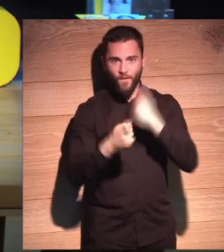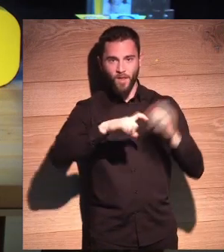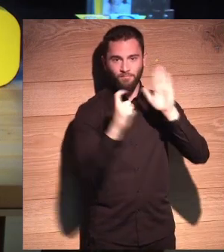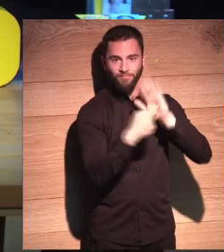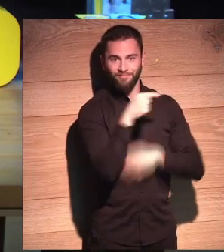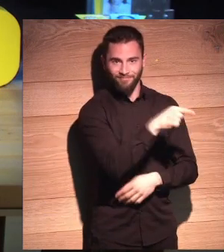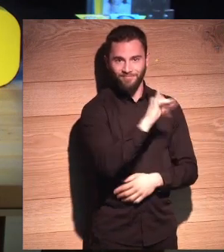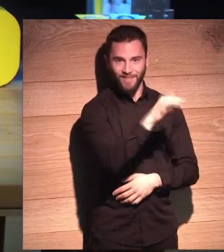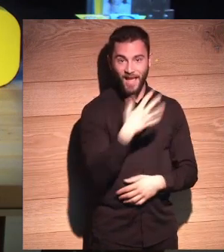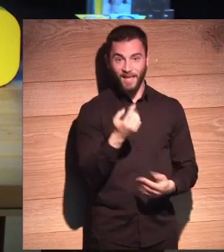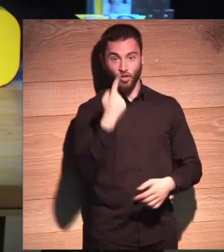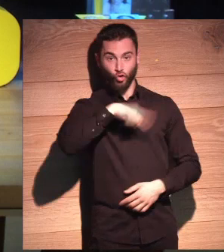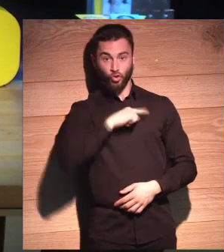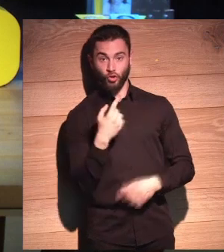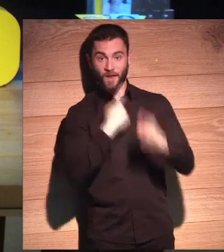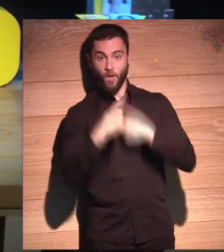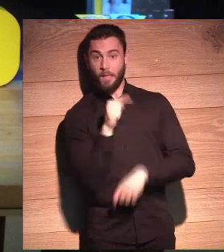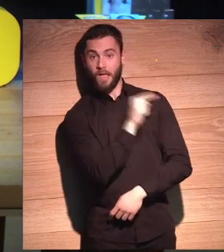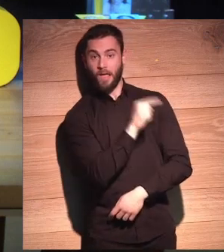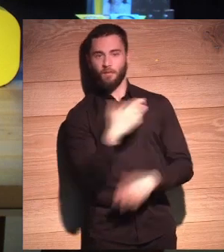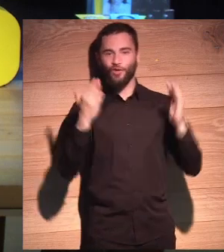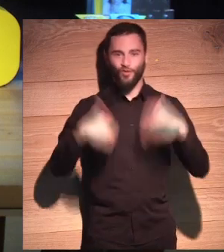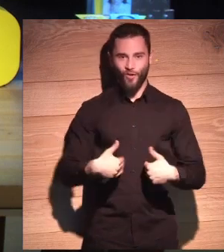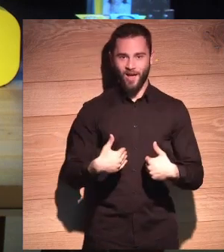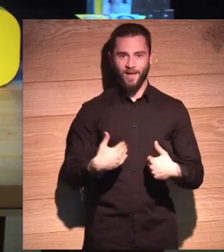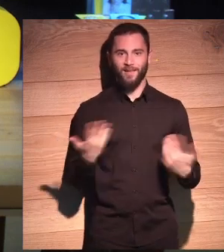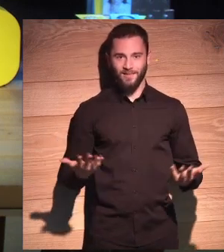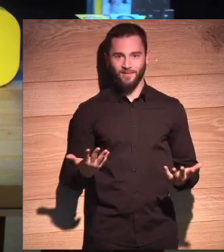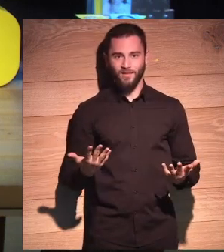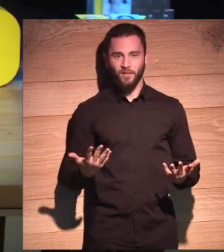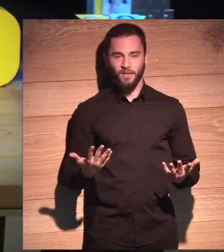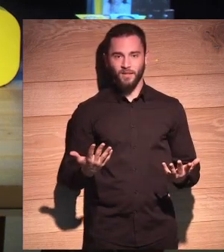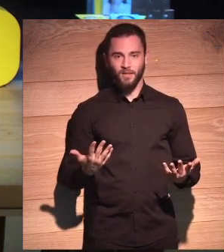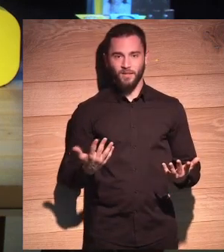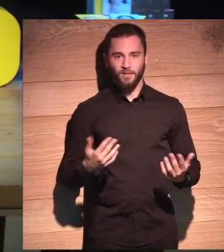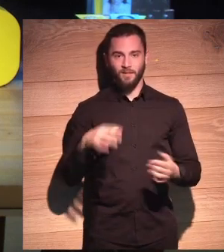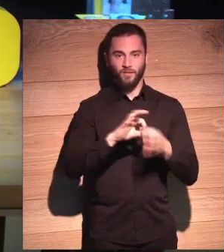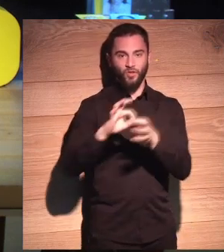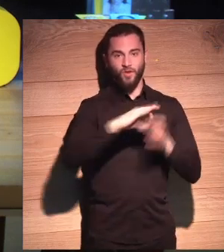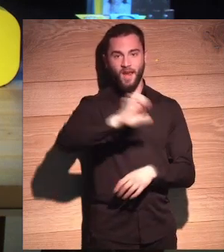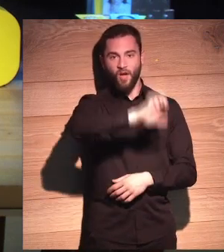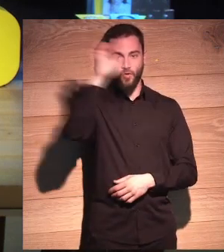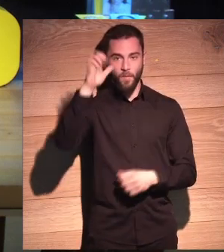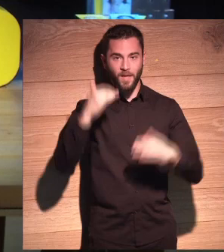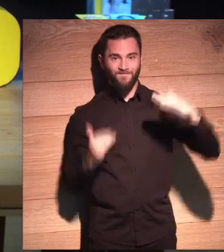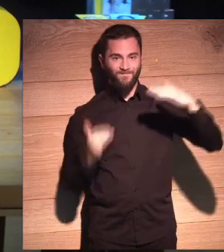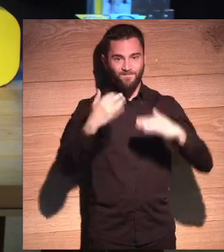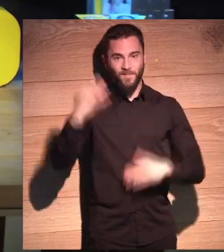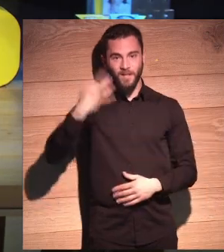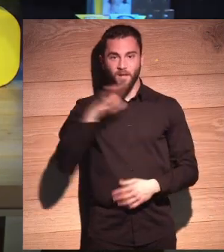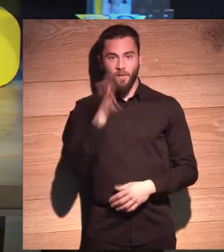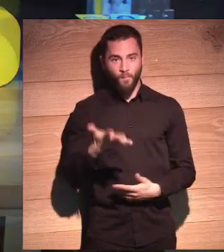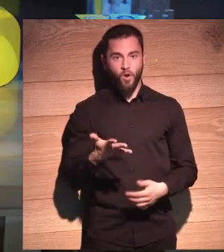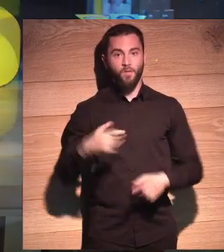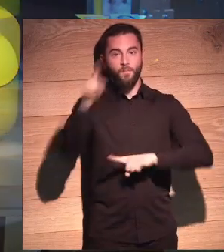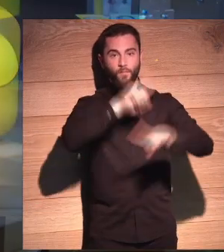la información de ellos. Y eso tiene que ponerse en la cabeza a la Unión Europea, porque es muy fácil